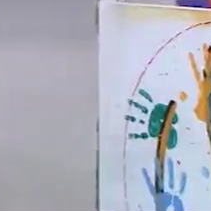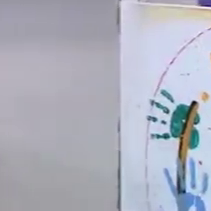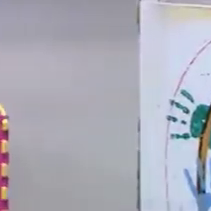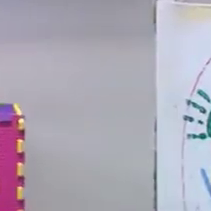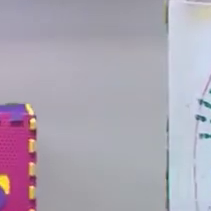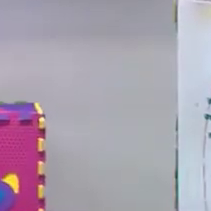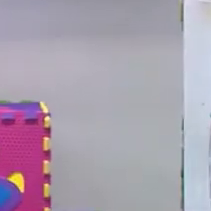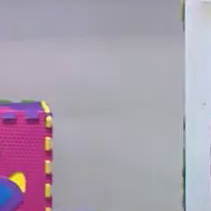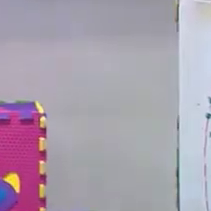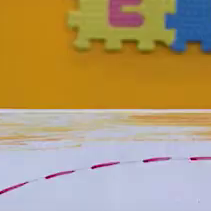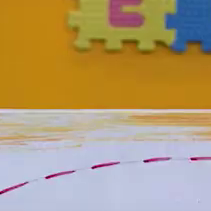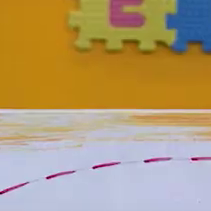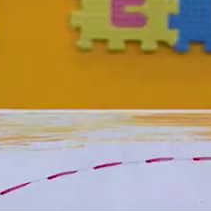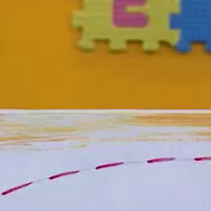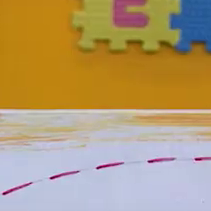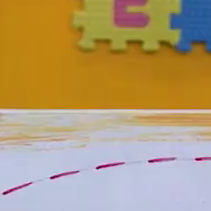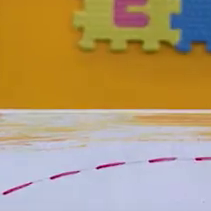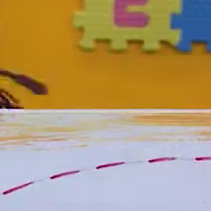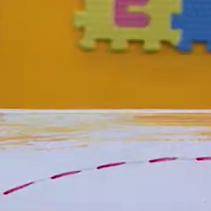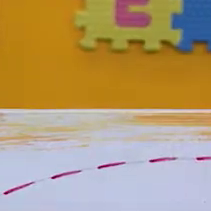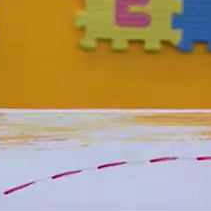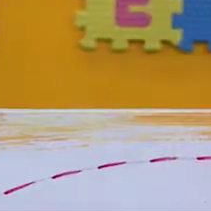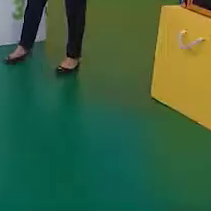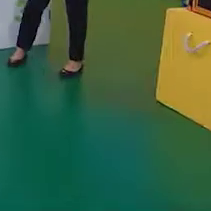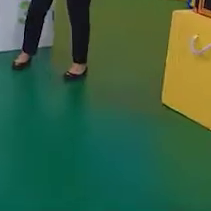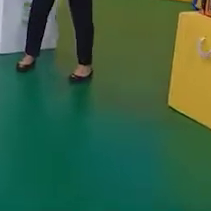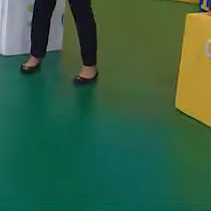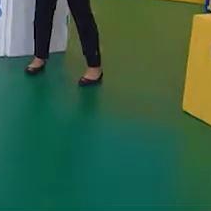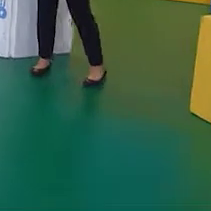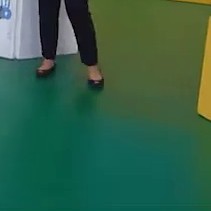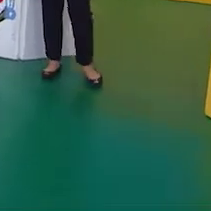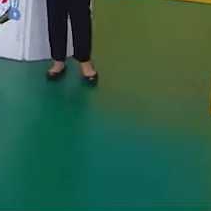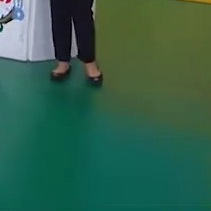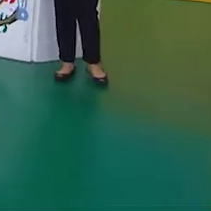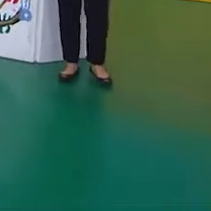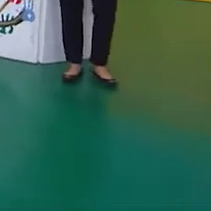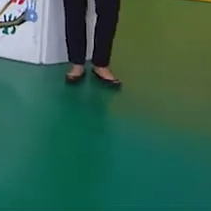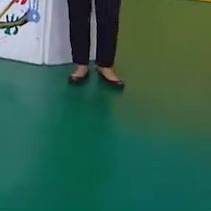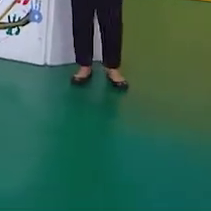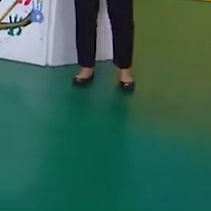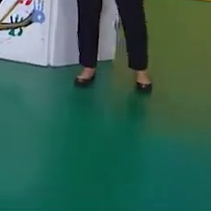¡Vamos! ¡Adiós, niños y niños!